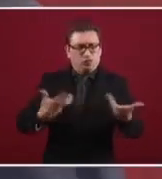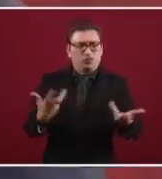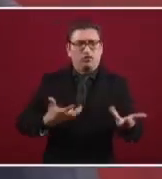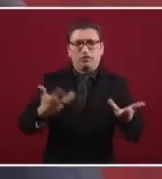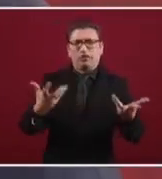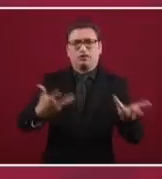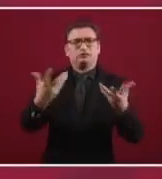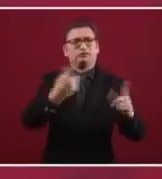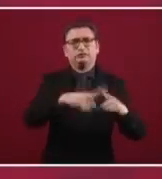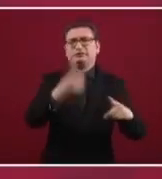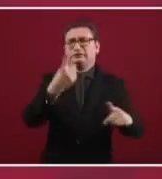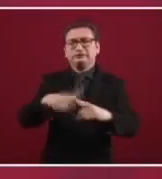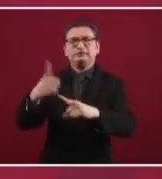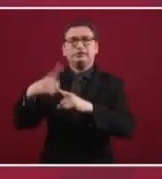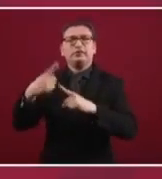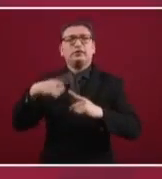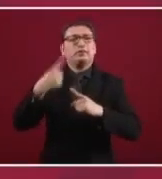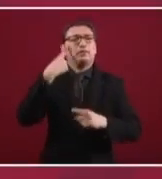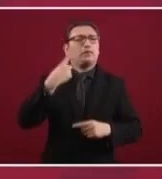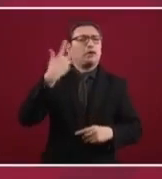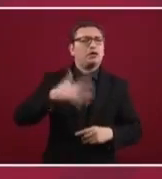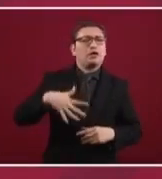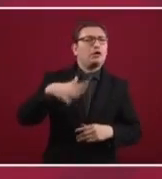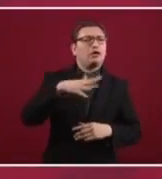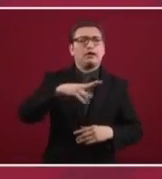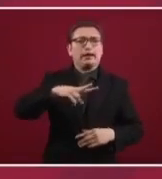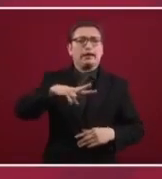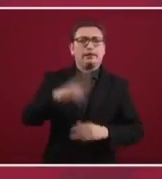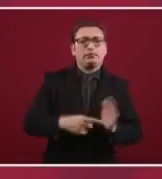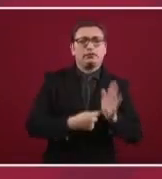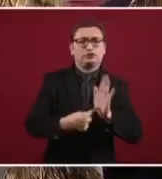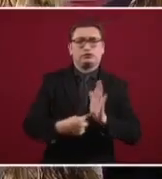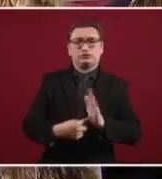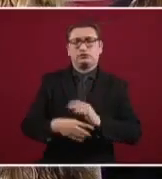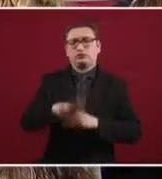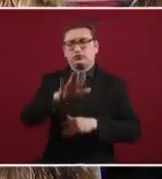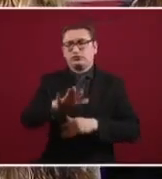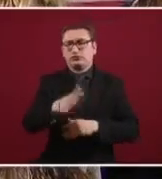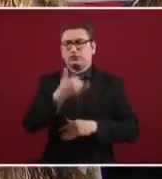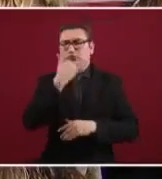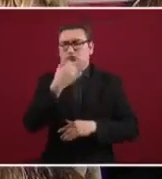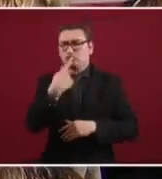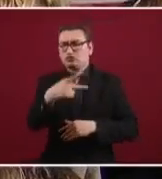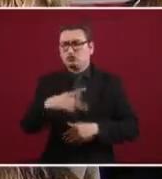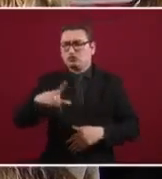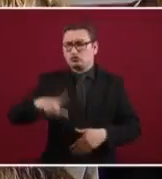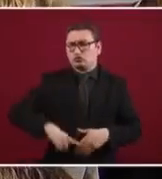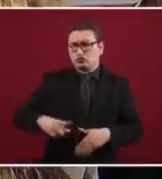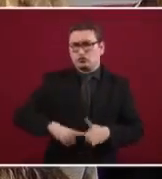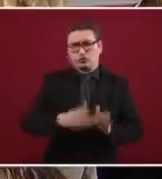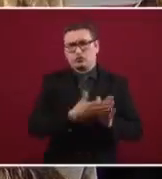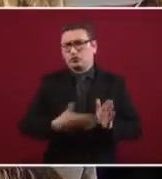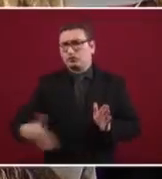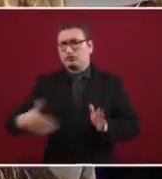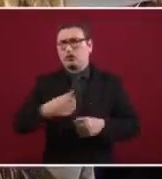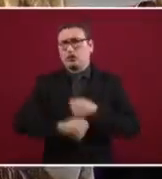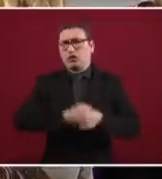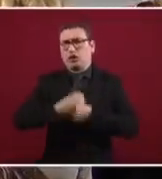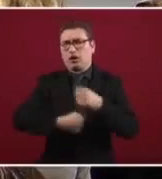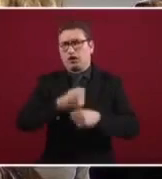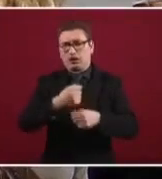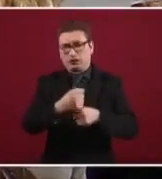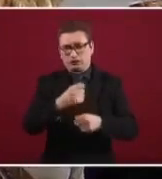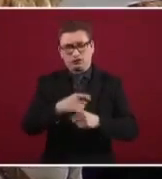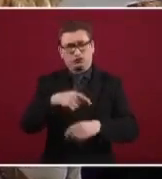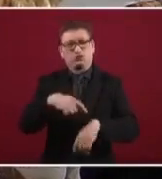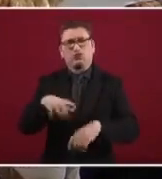buscando que se conozca la verdad. ¿Alcanzará el tiempo, lo que le queda a su gobierno para que acabe la impunidad, para que acabe